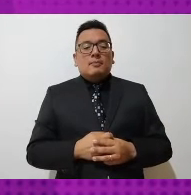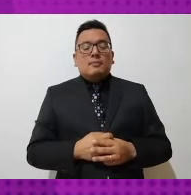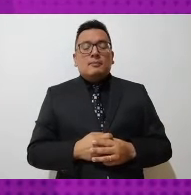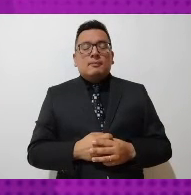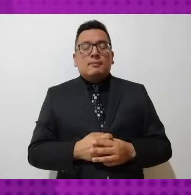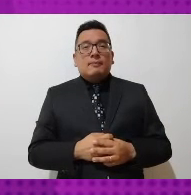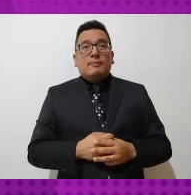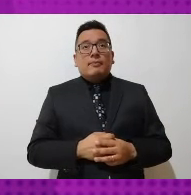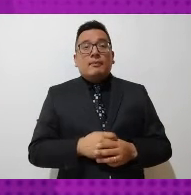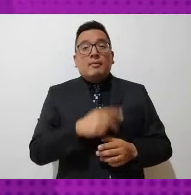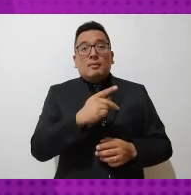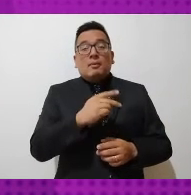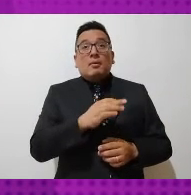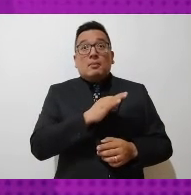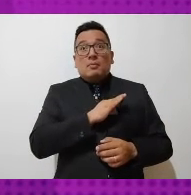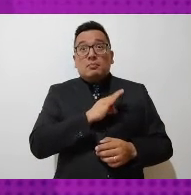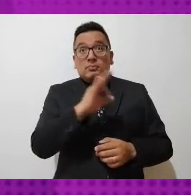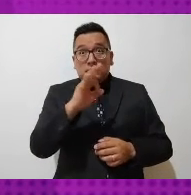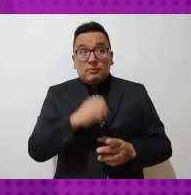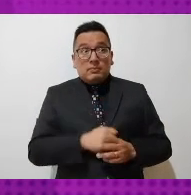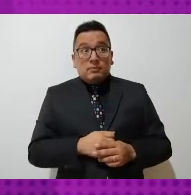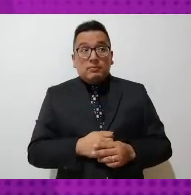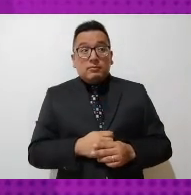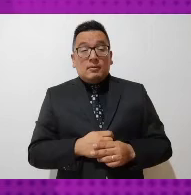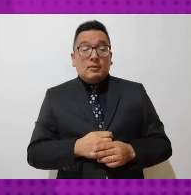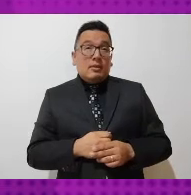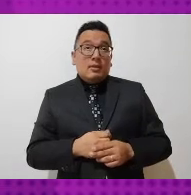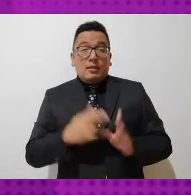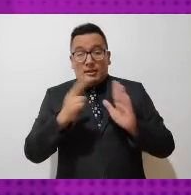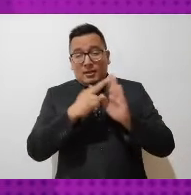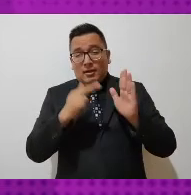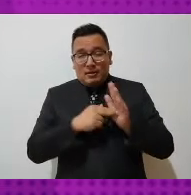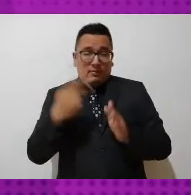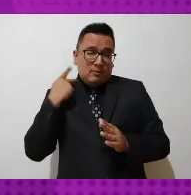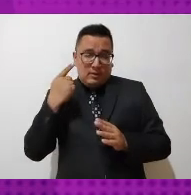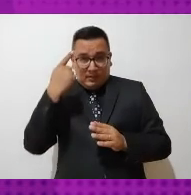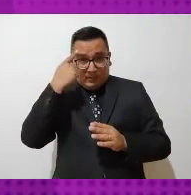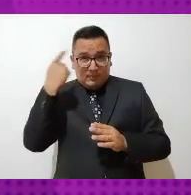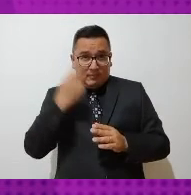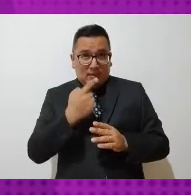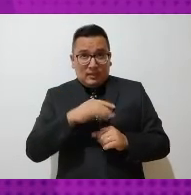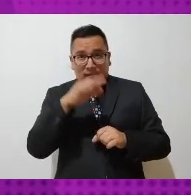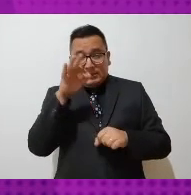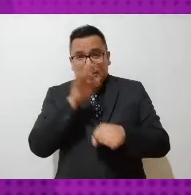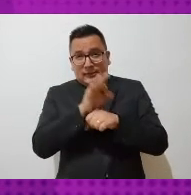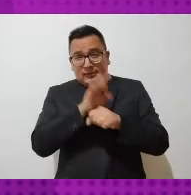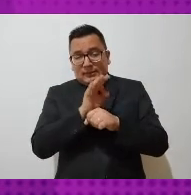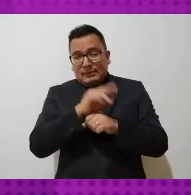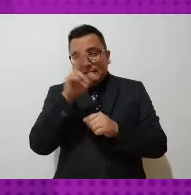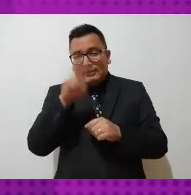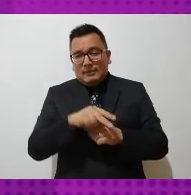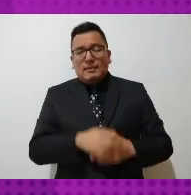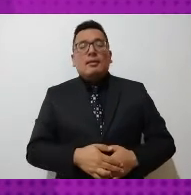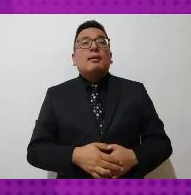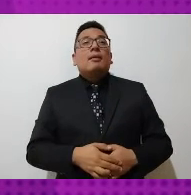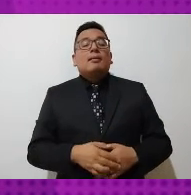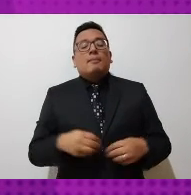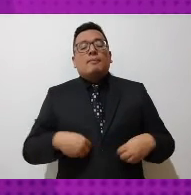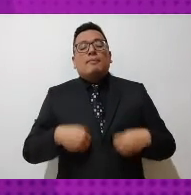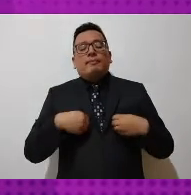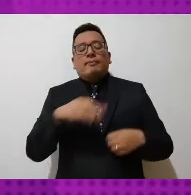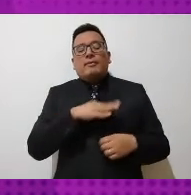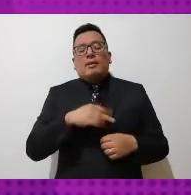representación en los órganos de poder, es como se van a hacer políticas que verdaderamente garanticen una mejor vida, un acceso a una vida